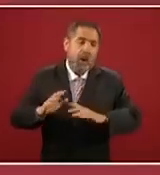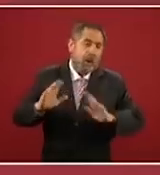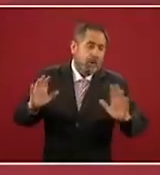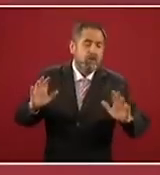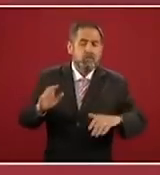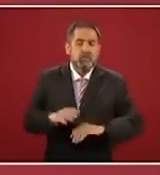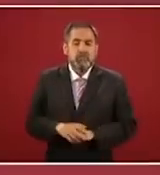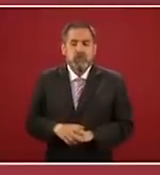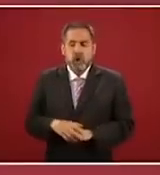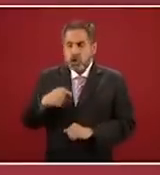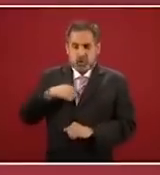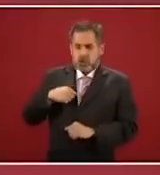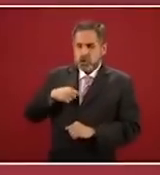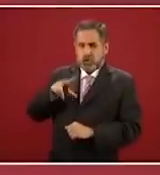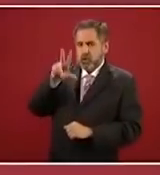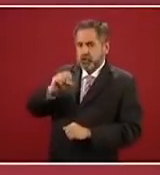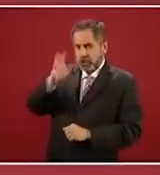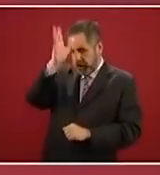yo estaría en contra